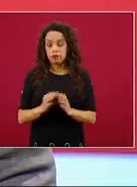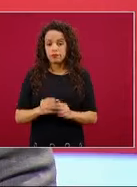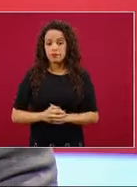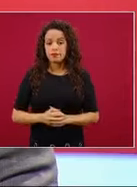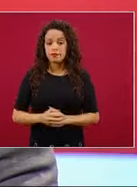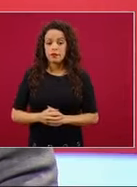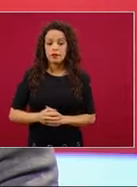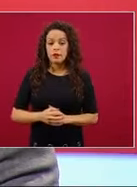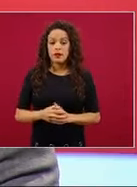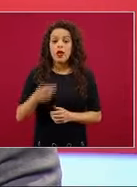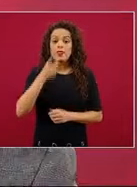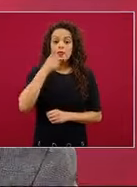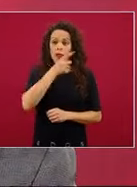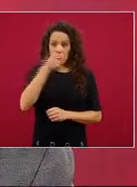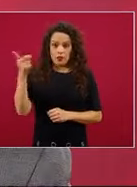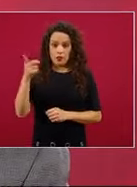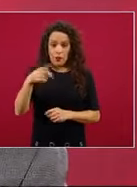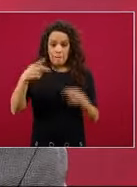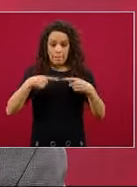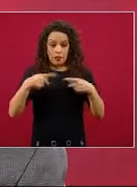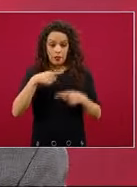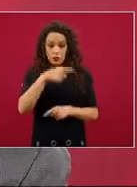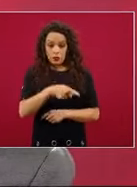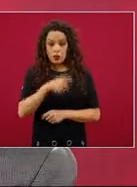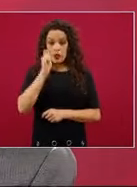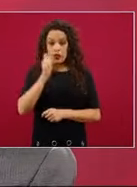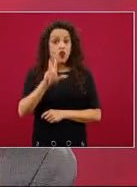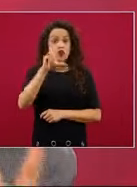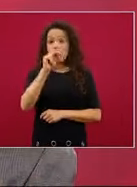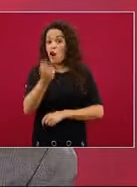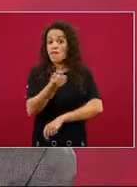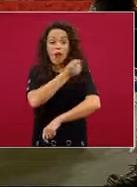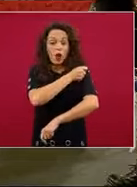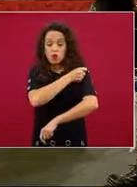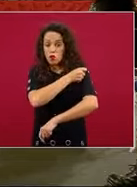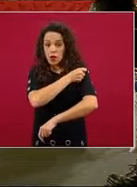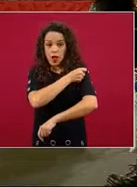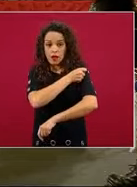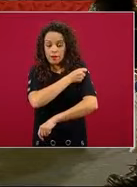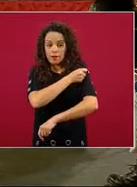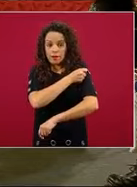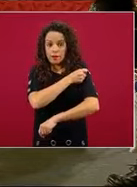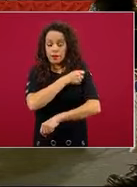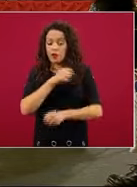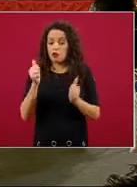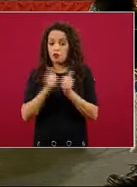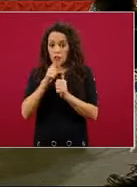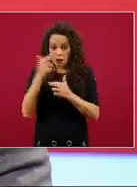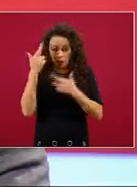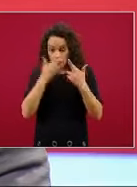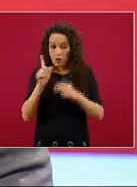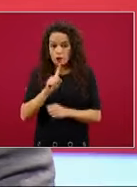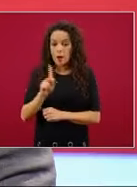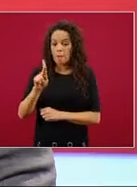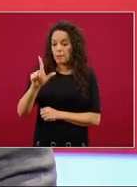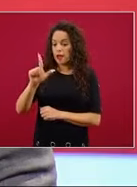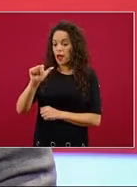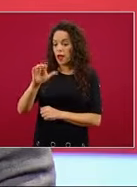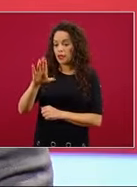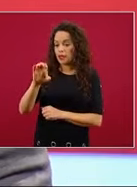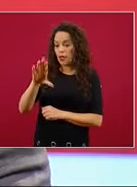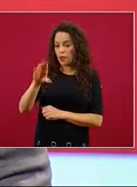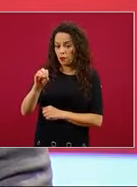que posiblemente es una persona que recibió no la vacuna en sino el placebo. Esto no lo hemos